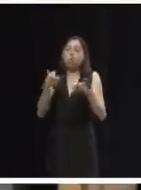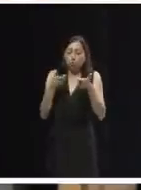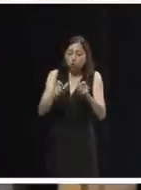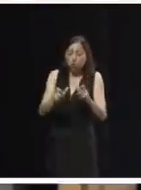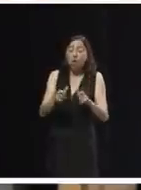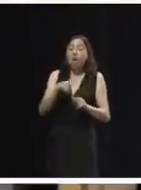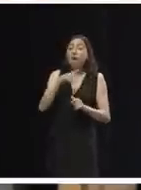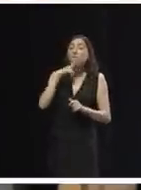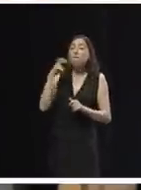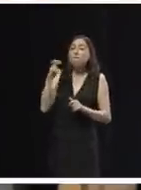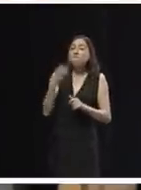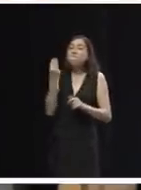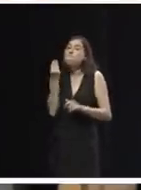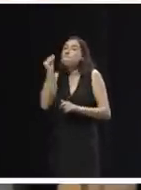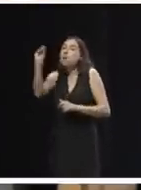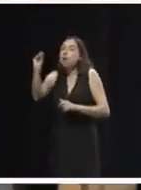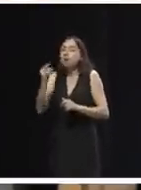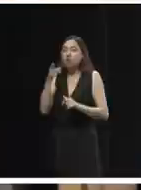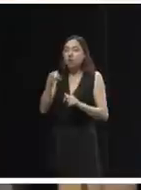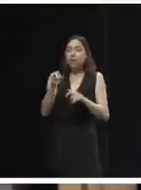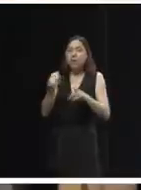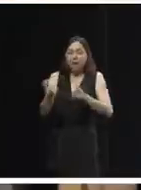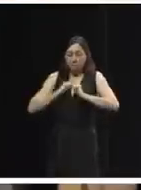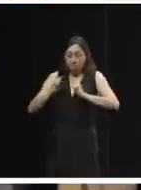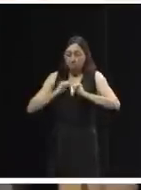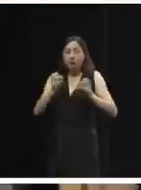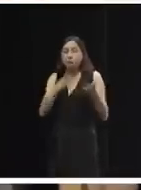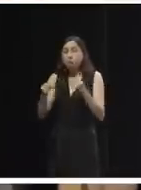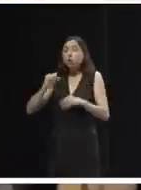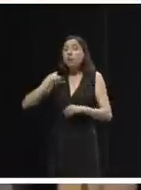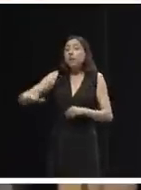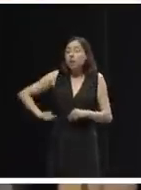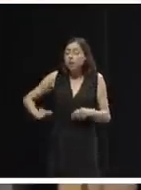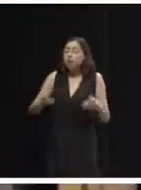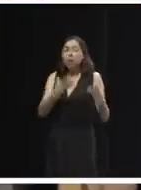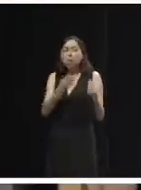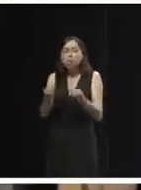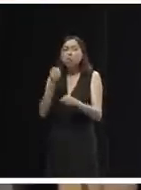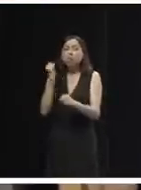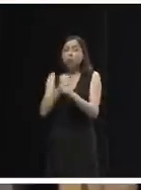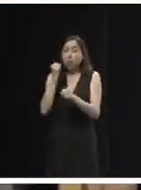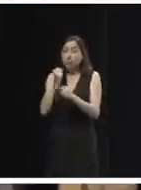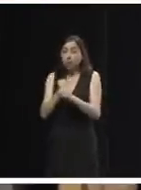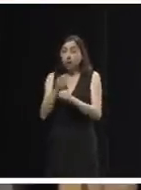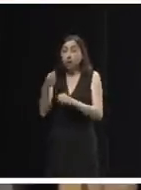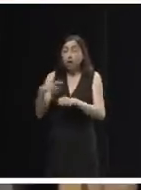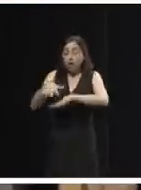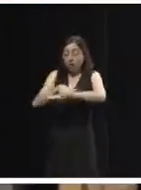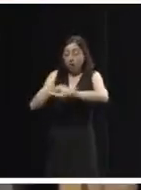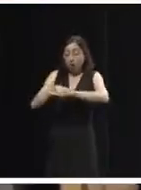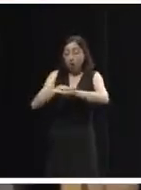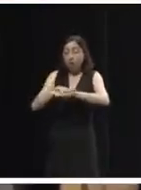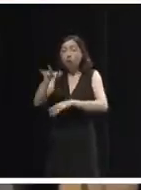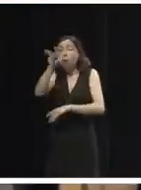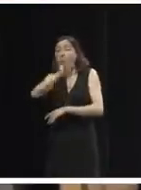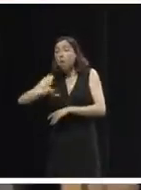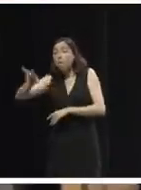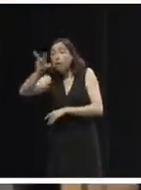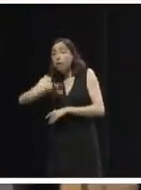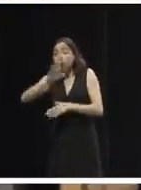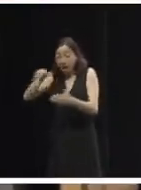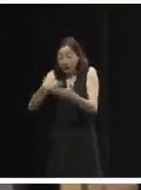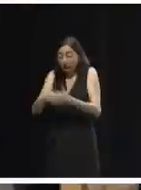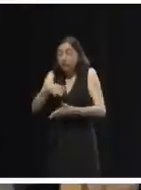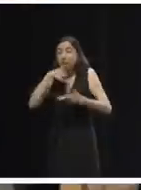enorme que genera muchísima riqueza y muchísimos empleos, y el gobierno de la nación hasta ahora nunca los